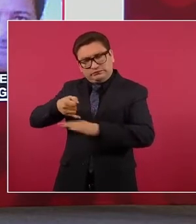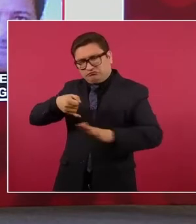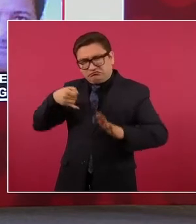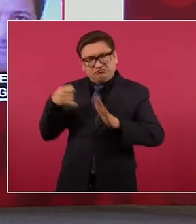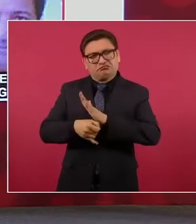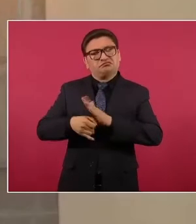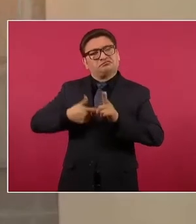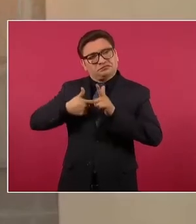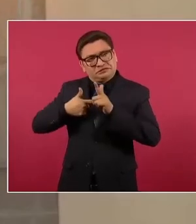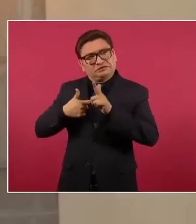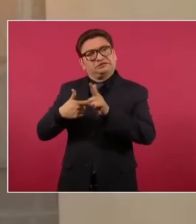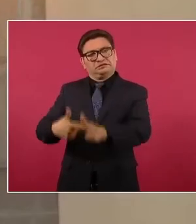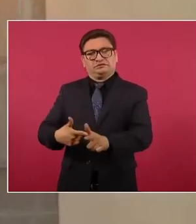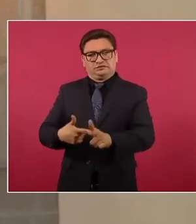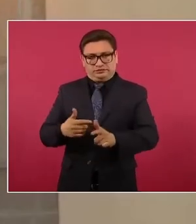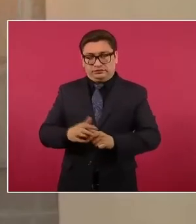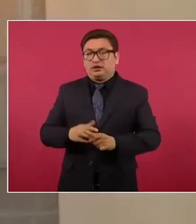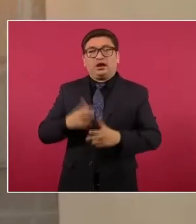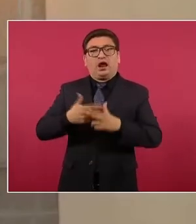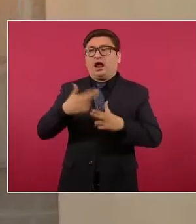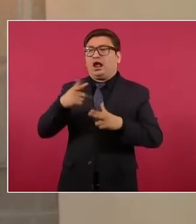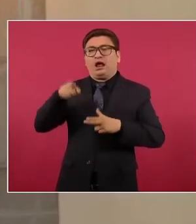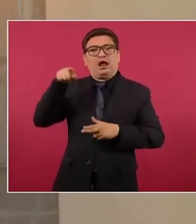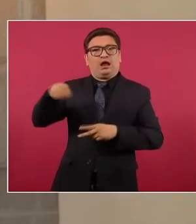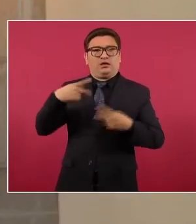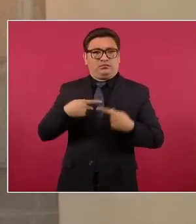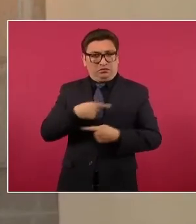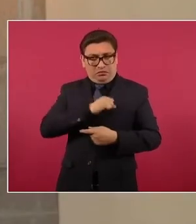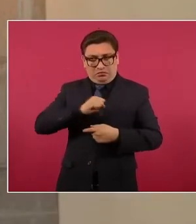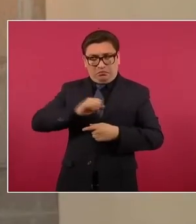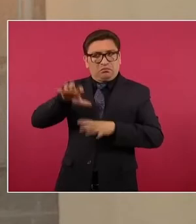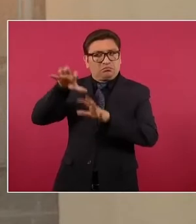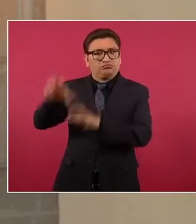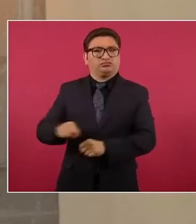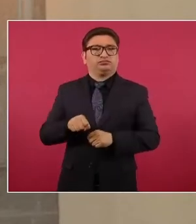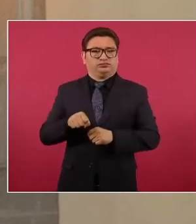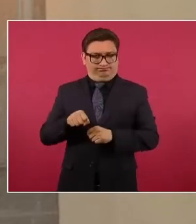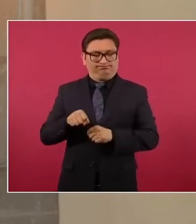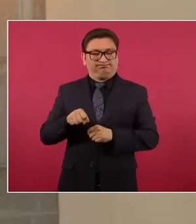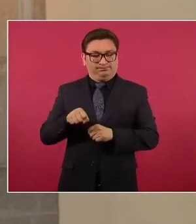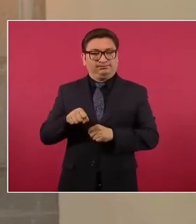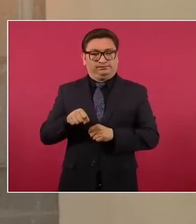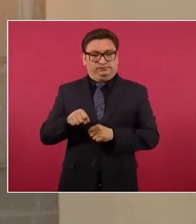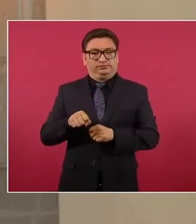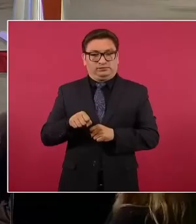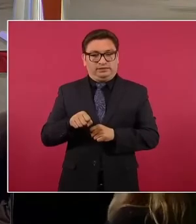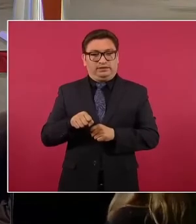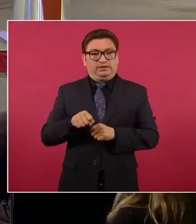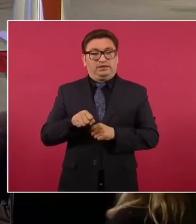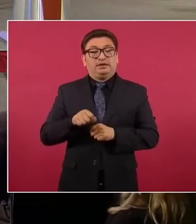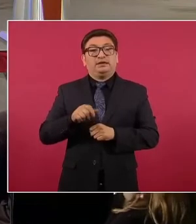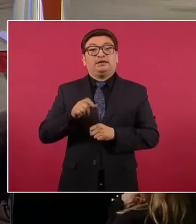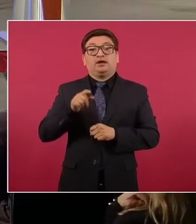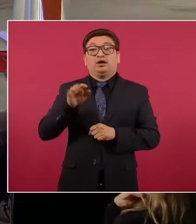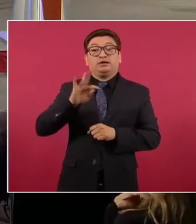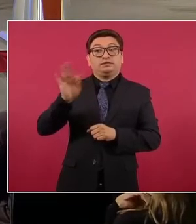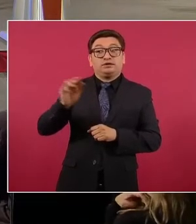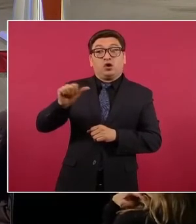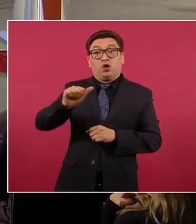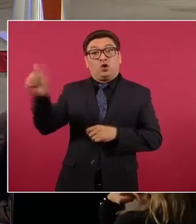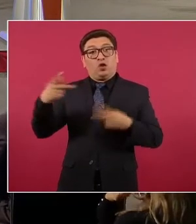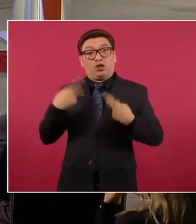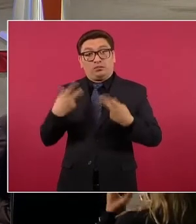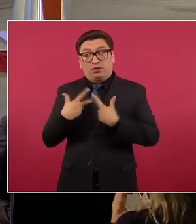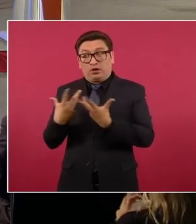seguir en la investigación y detener al presunto autor material y a quienes pudieran haber sido cómplices